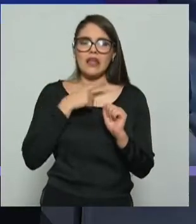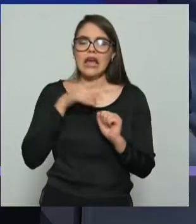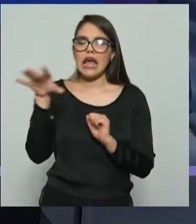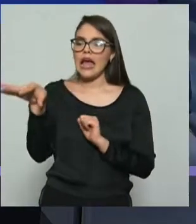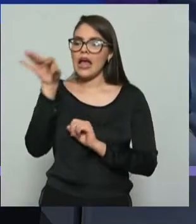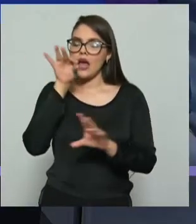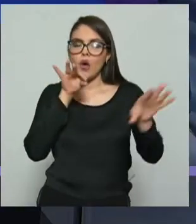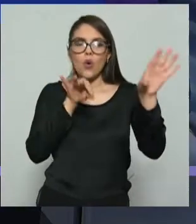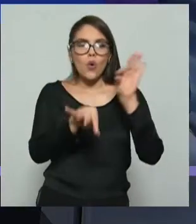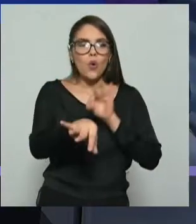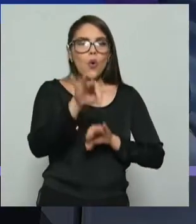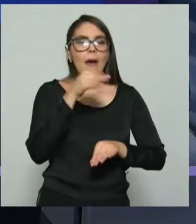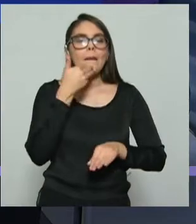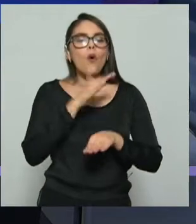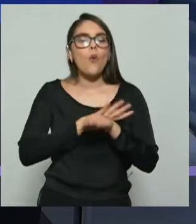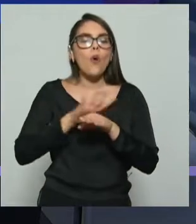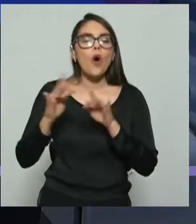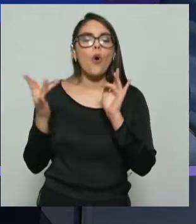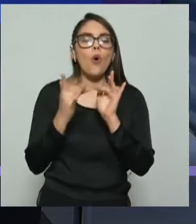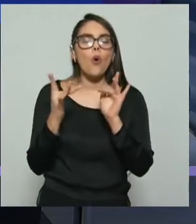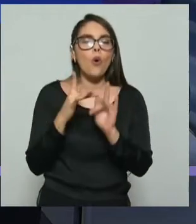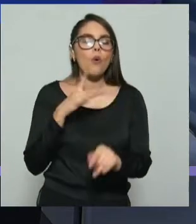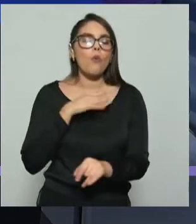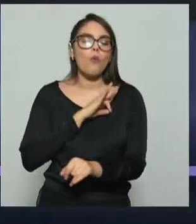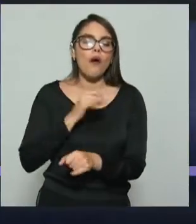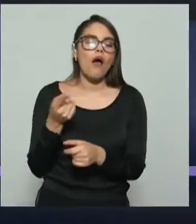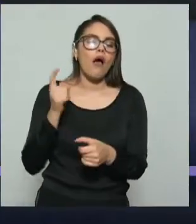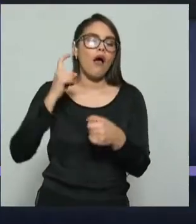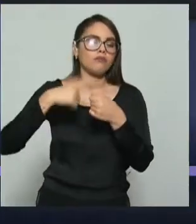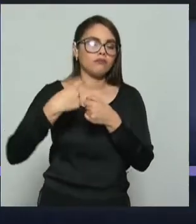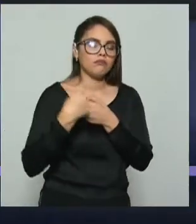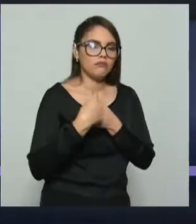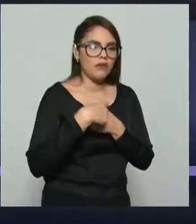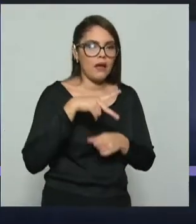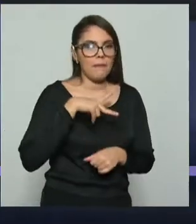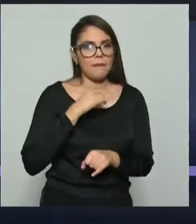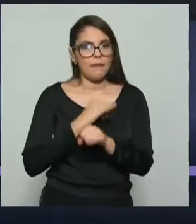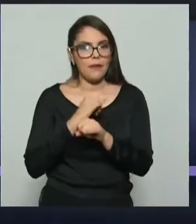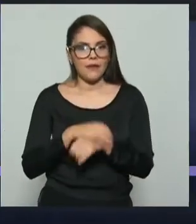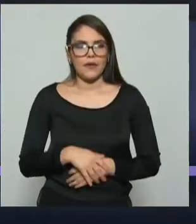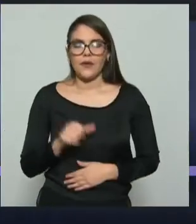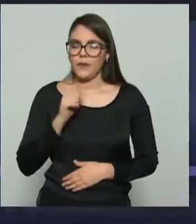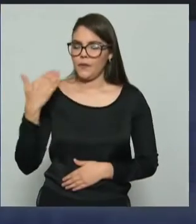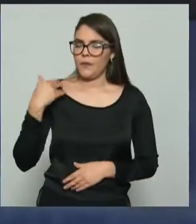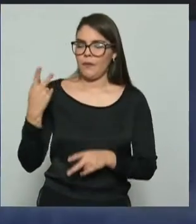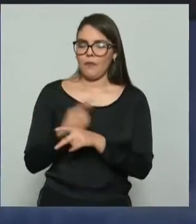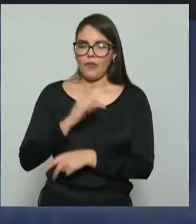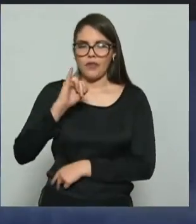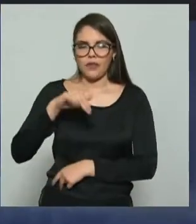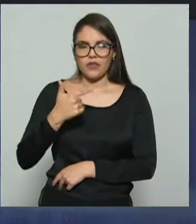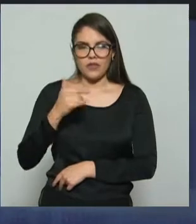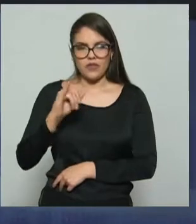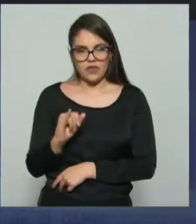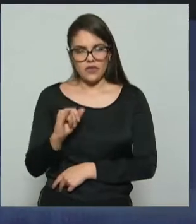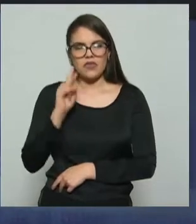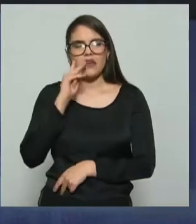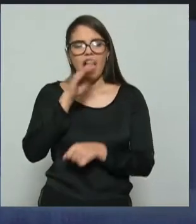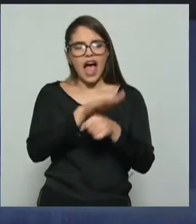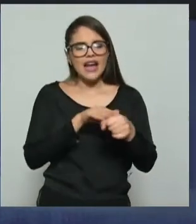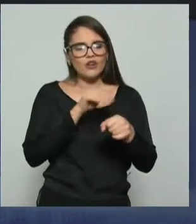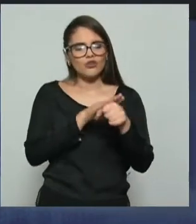bien llevado a cabo. Hay un estudio, el estudio más reciente del INEGI habla del acoso sexual en el 2017, el